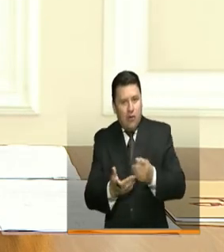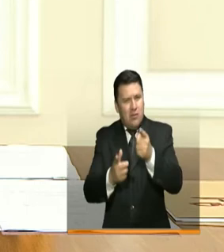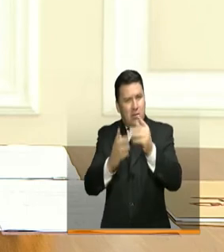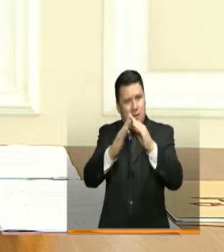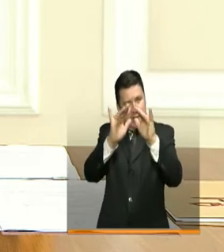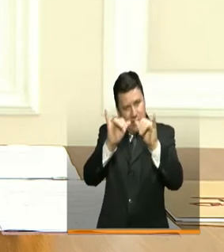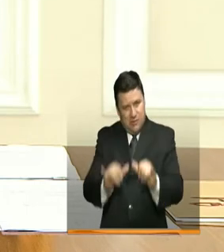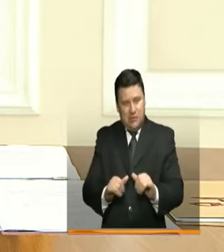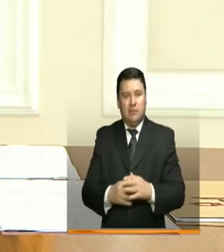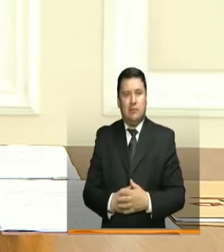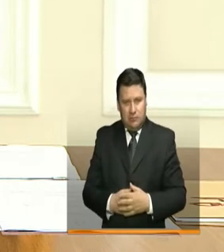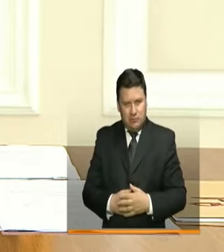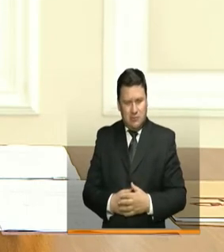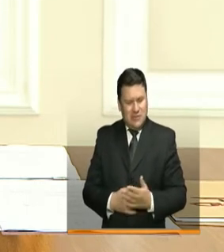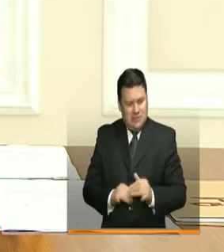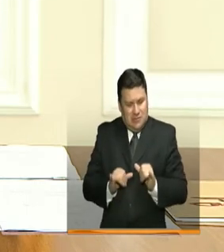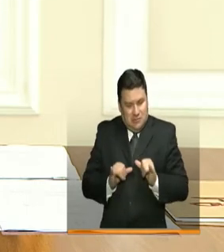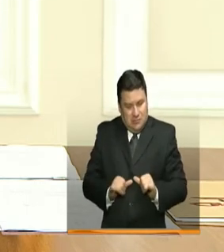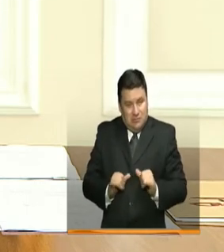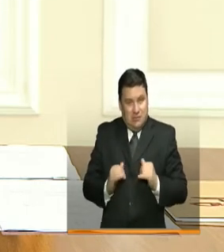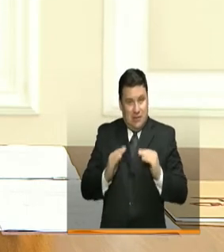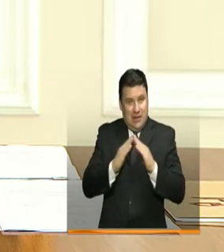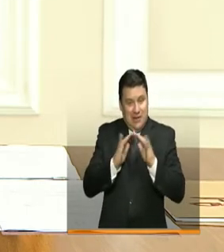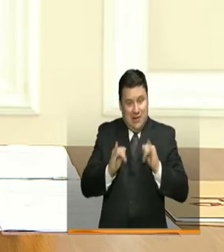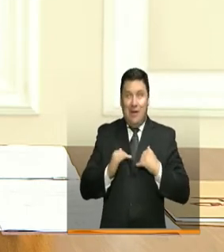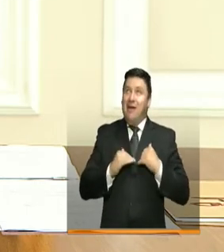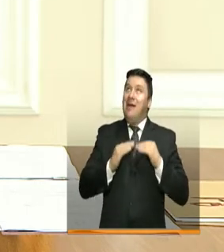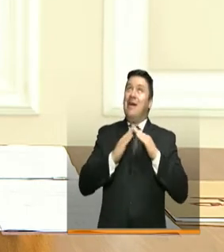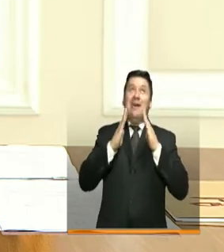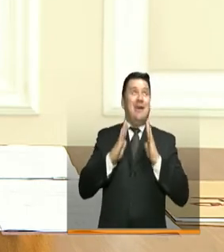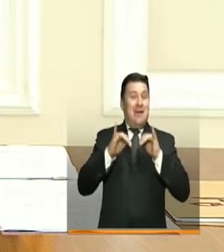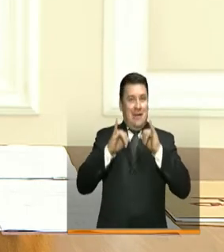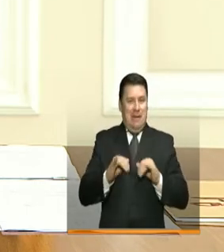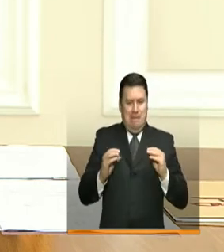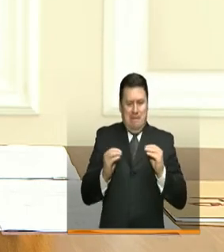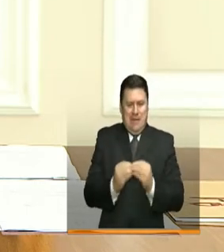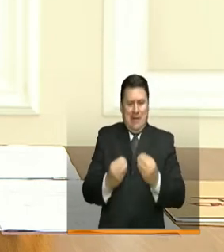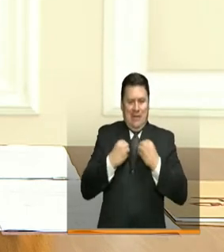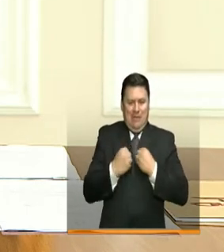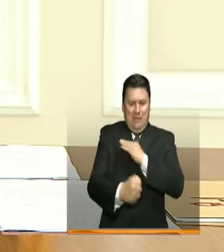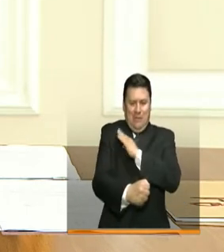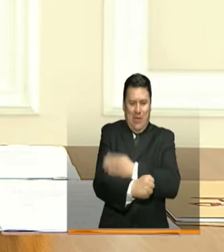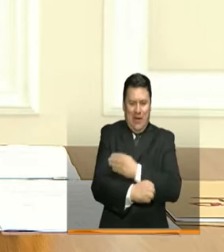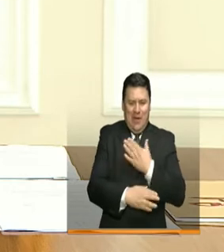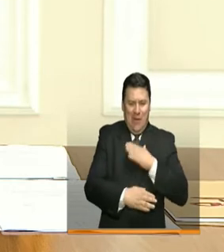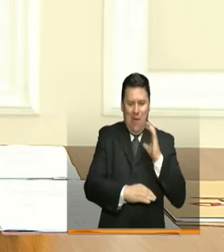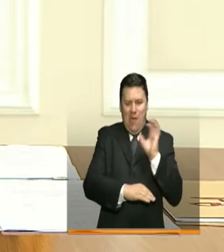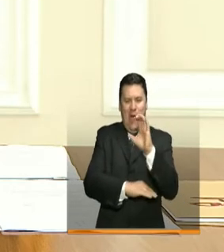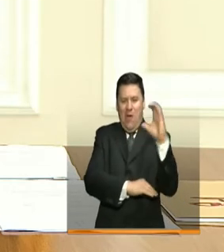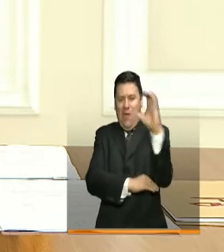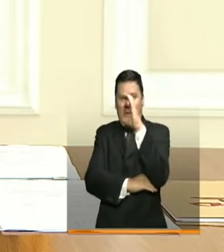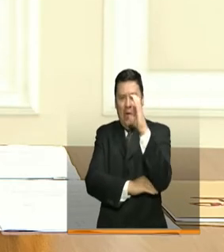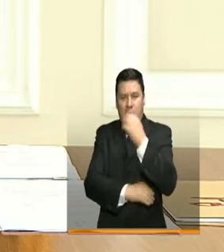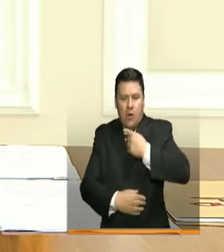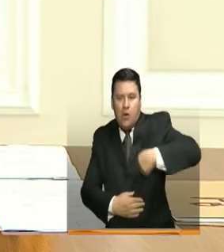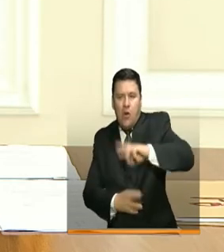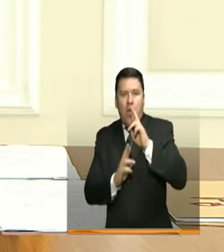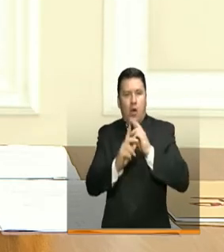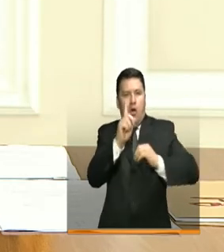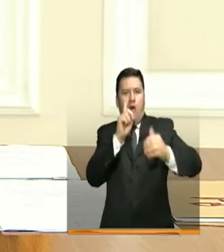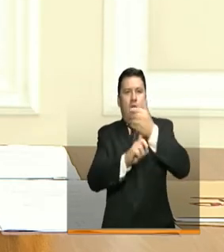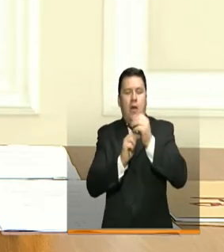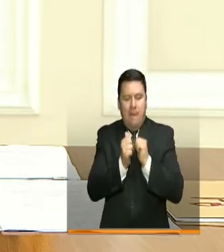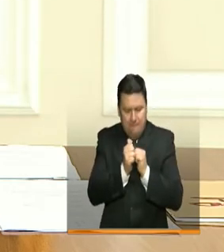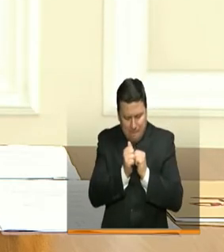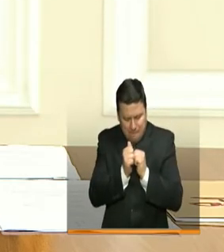en casa, a que quedándonos en casa seamos más fuertes como nación, para que nosotros logremos